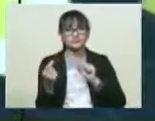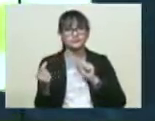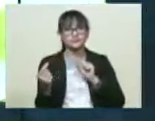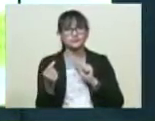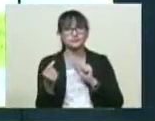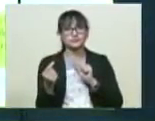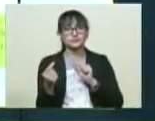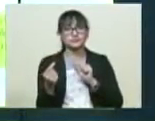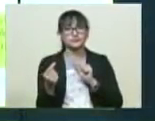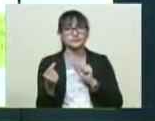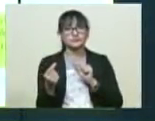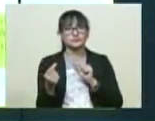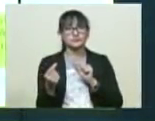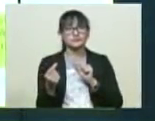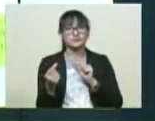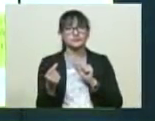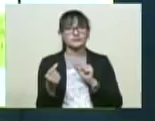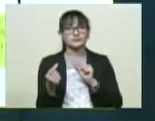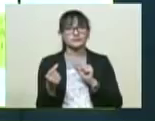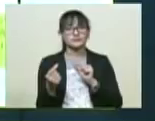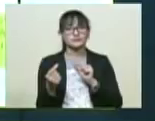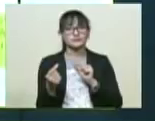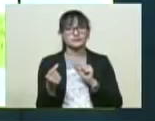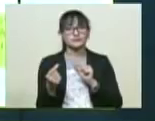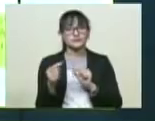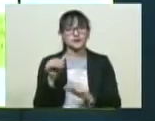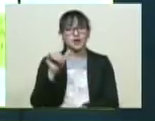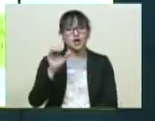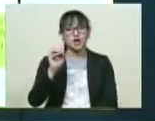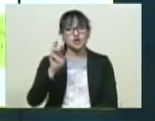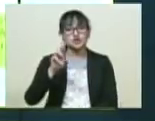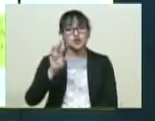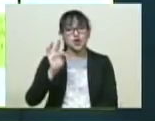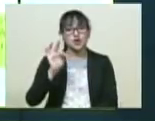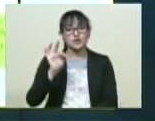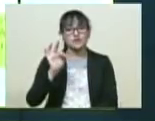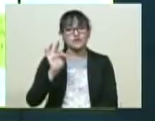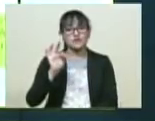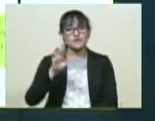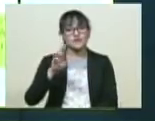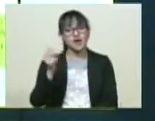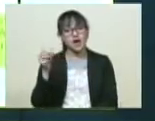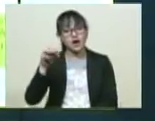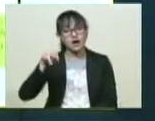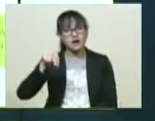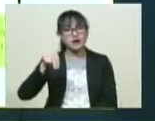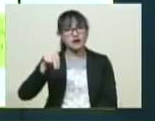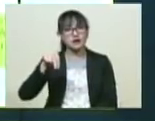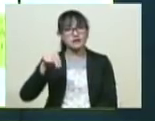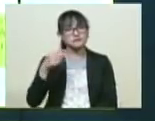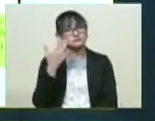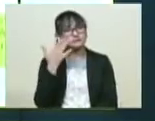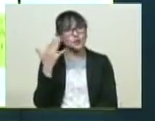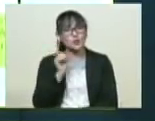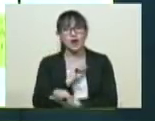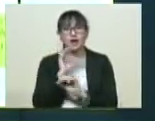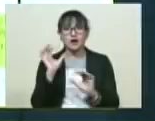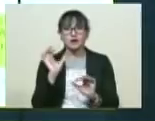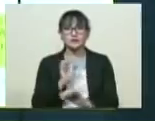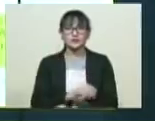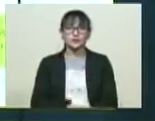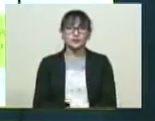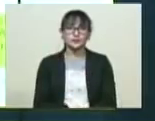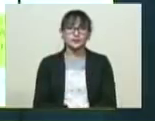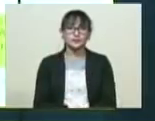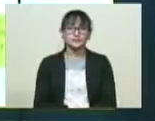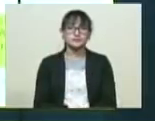con el ciudadano Jorfran Jesús Quintero Ochoa, pueden ver claramente